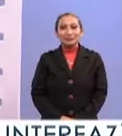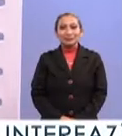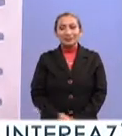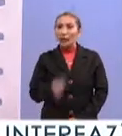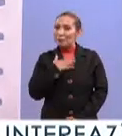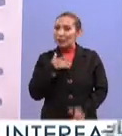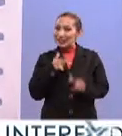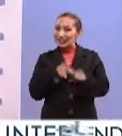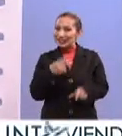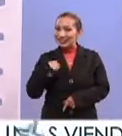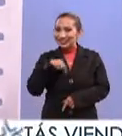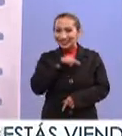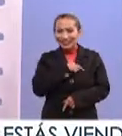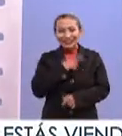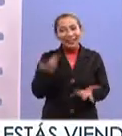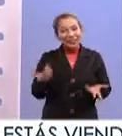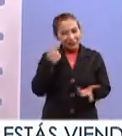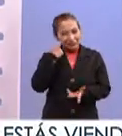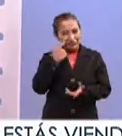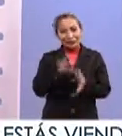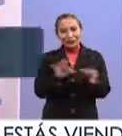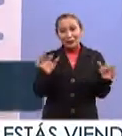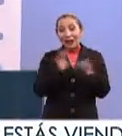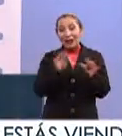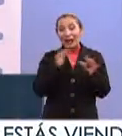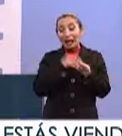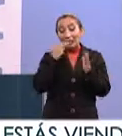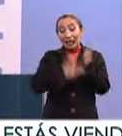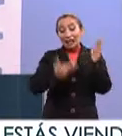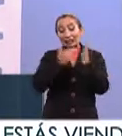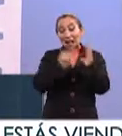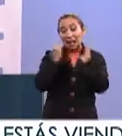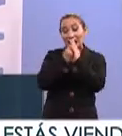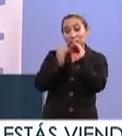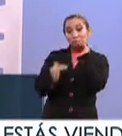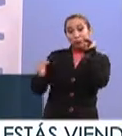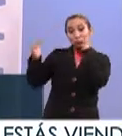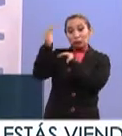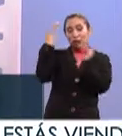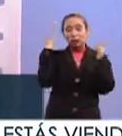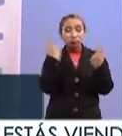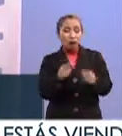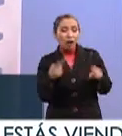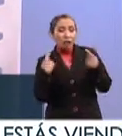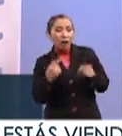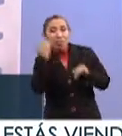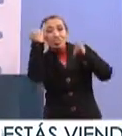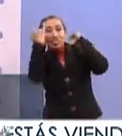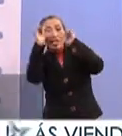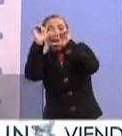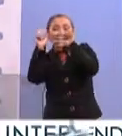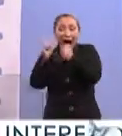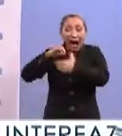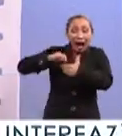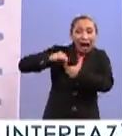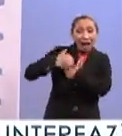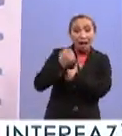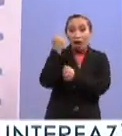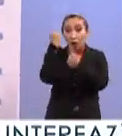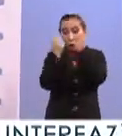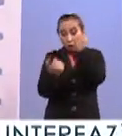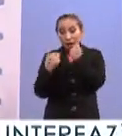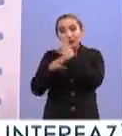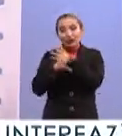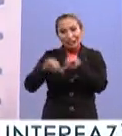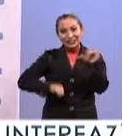Qué bueno que siguen con nosotros, y déjenme contarles que talleres, clases magistrales, conciertos y creaciones artesanales son algunas